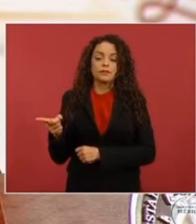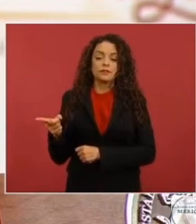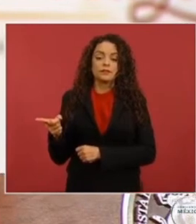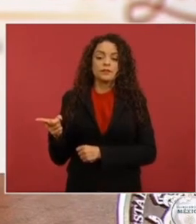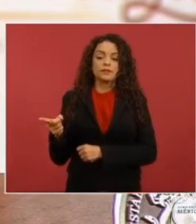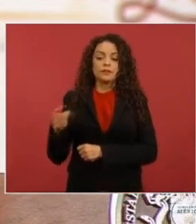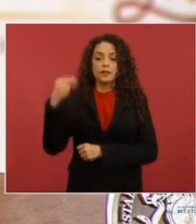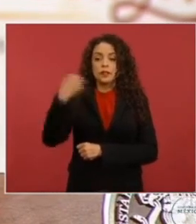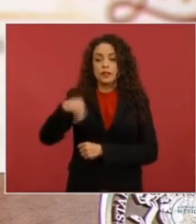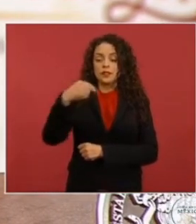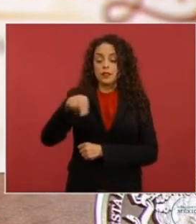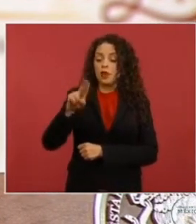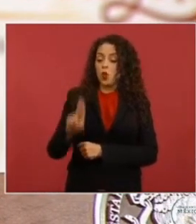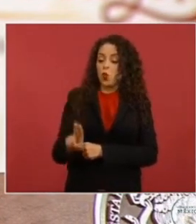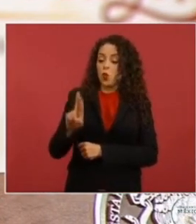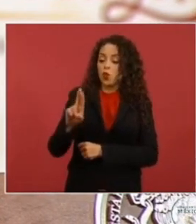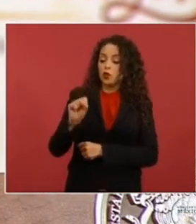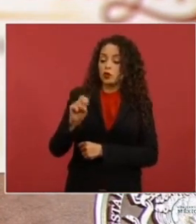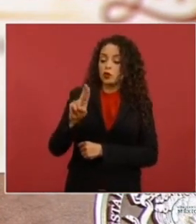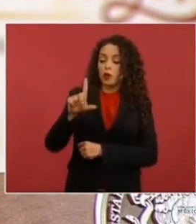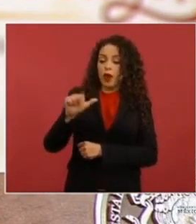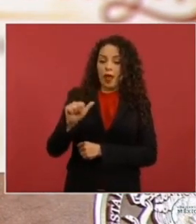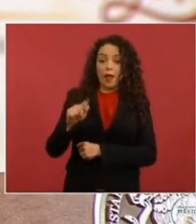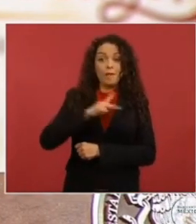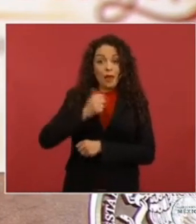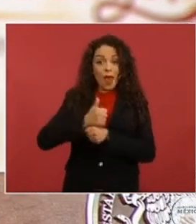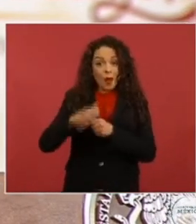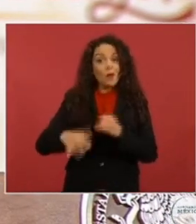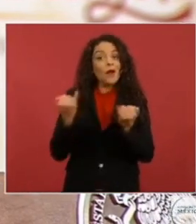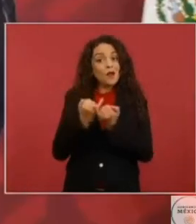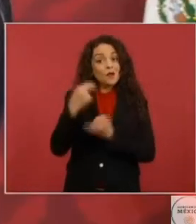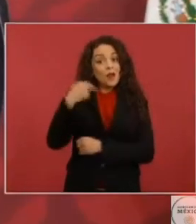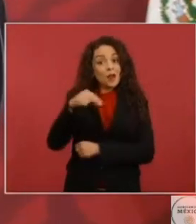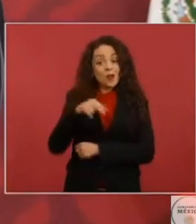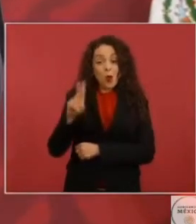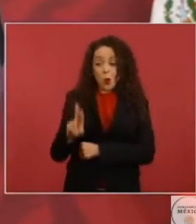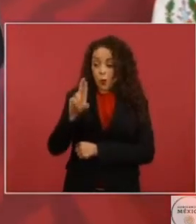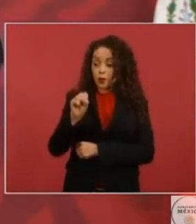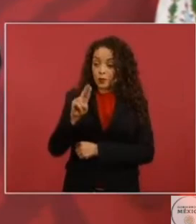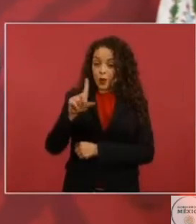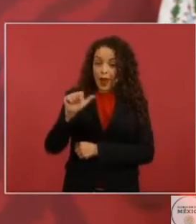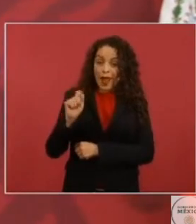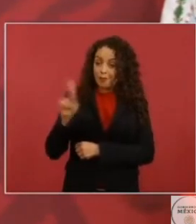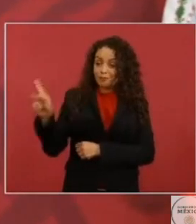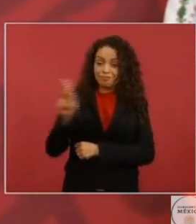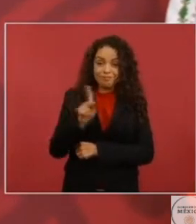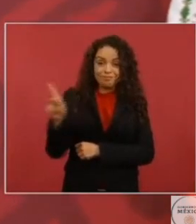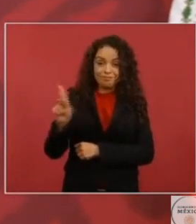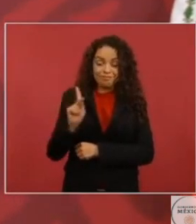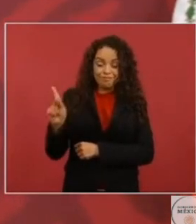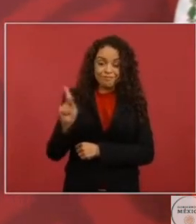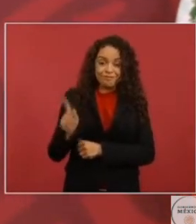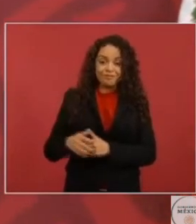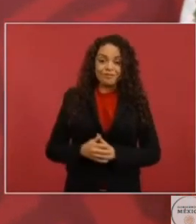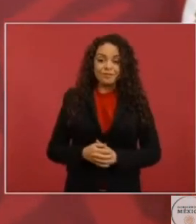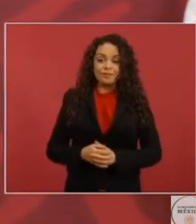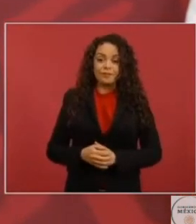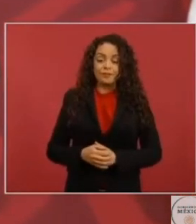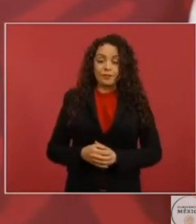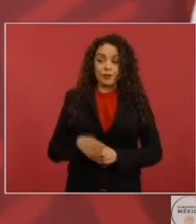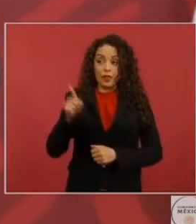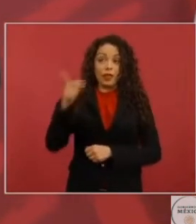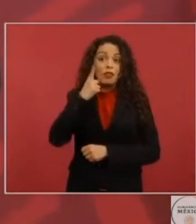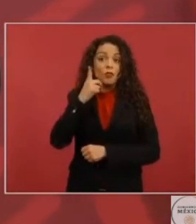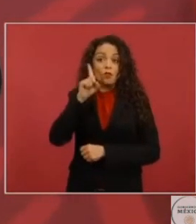se llama Úrsula, así se llamaba mi abuela, Úrsula. La abuela de esta diputada